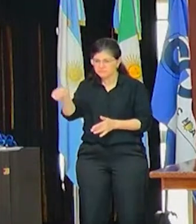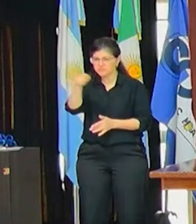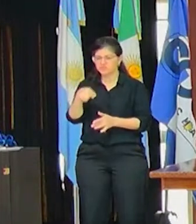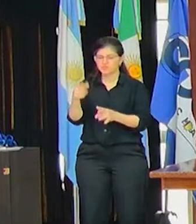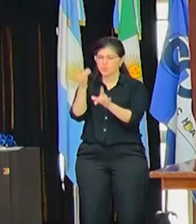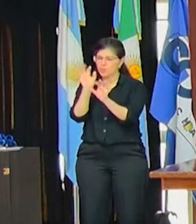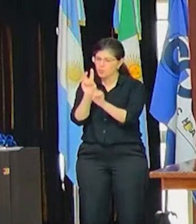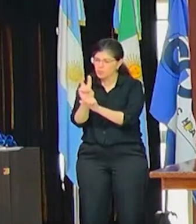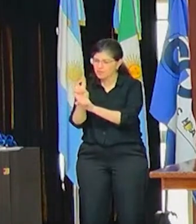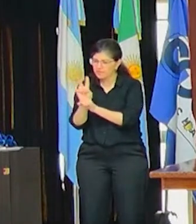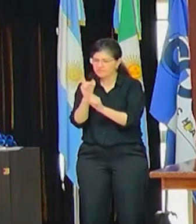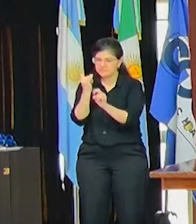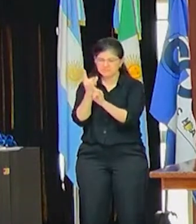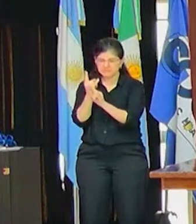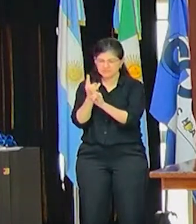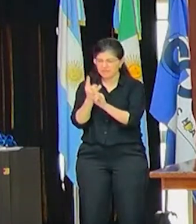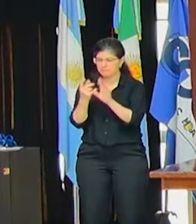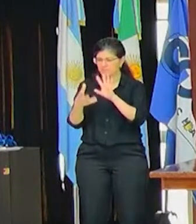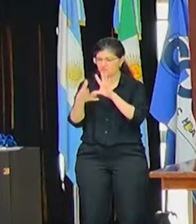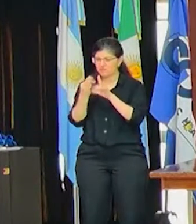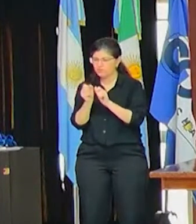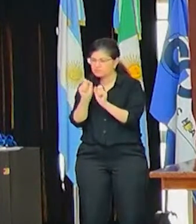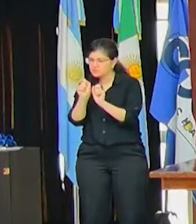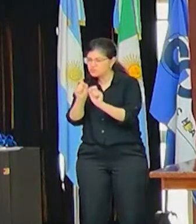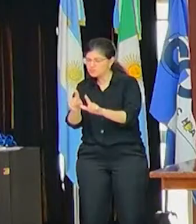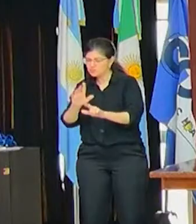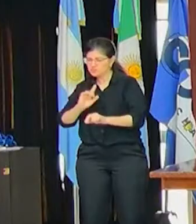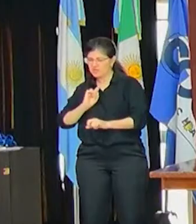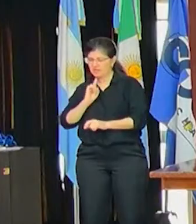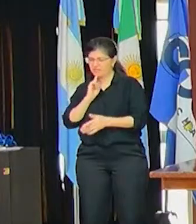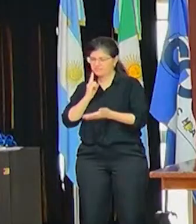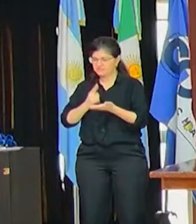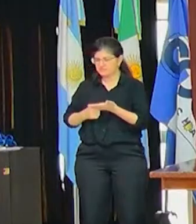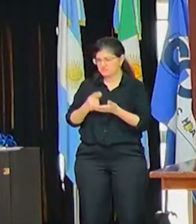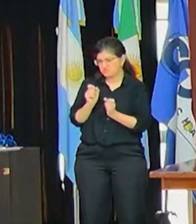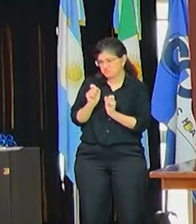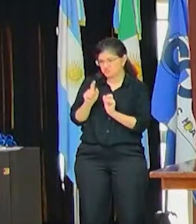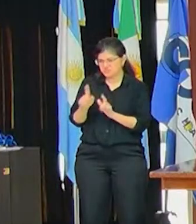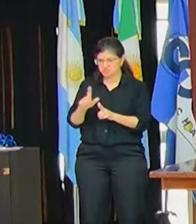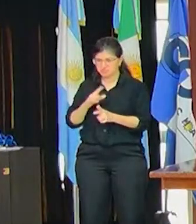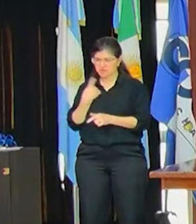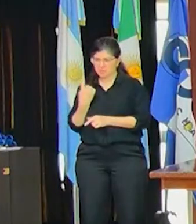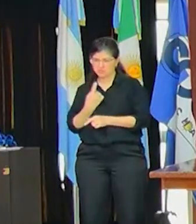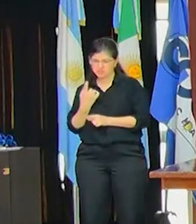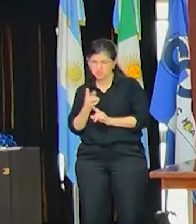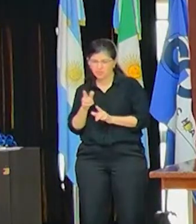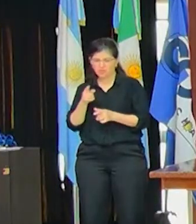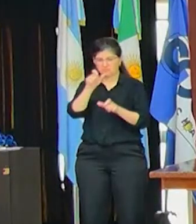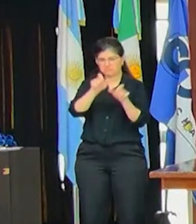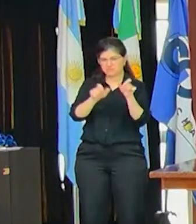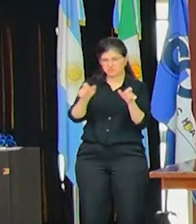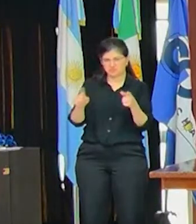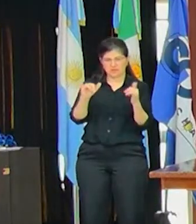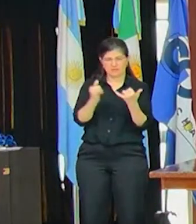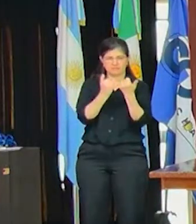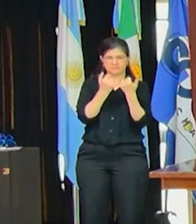en cuenta siempre la autonomía de la persona que se quería casar, la persona que quería cuidar a la esposa, que le llevó el